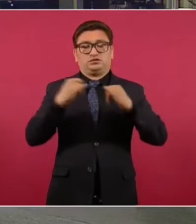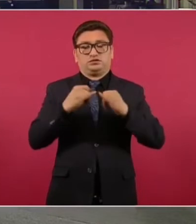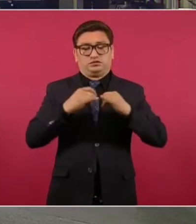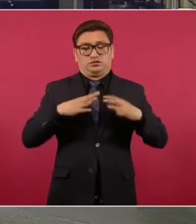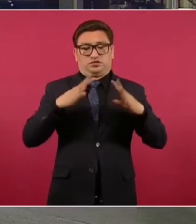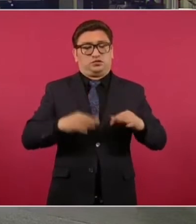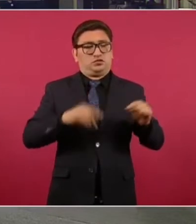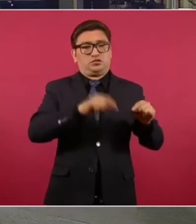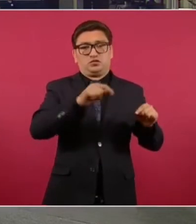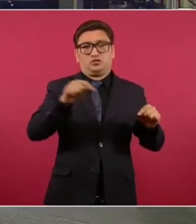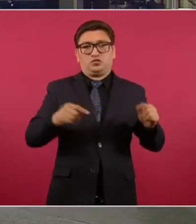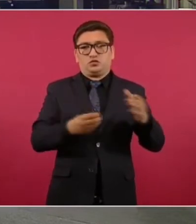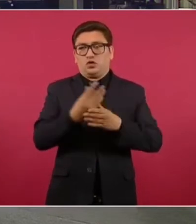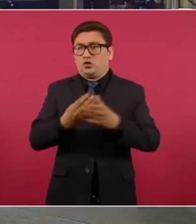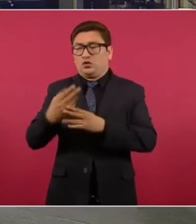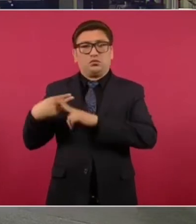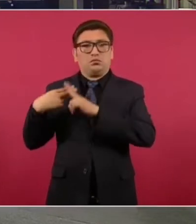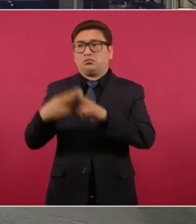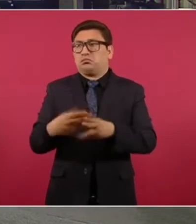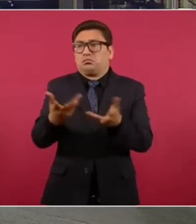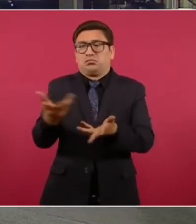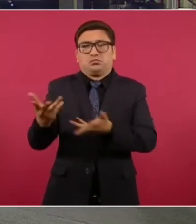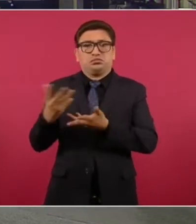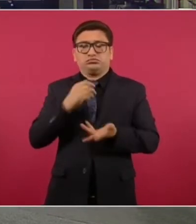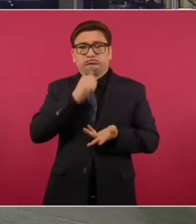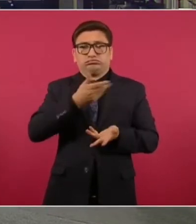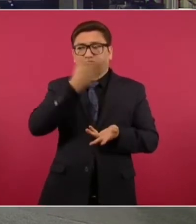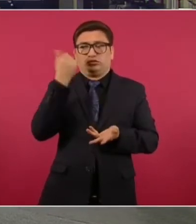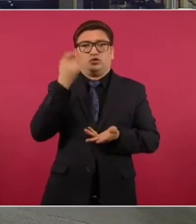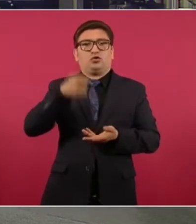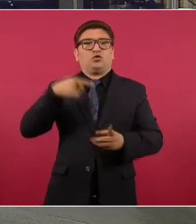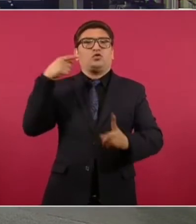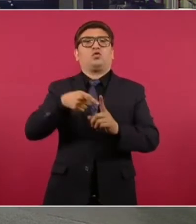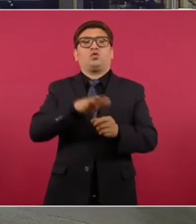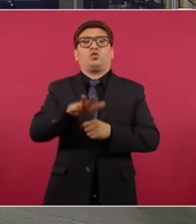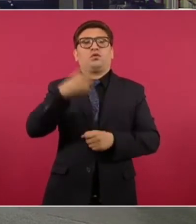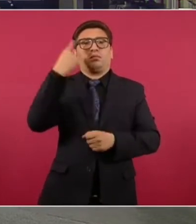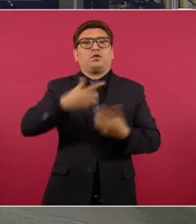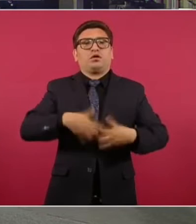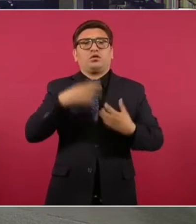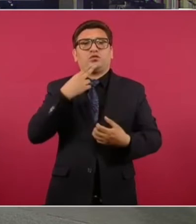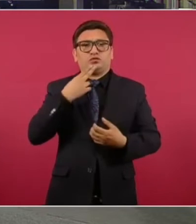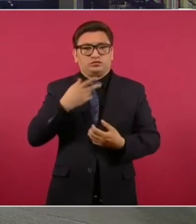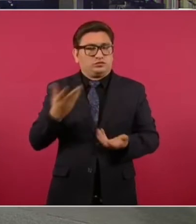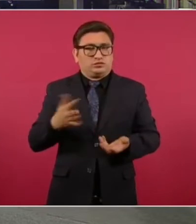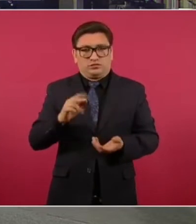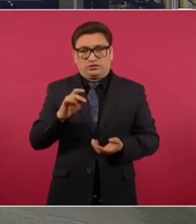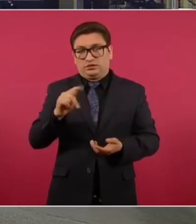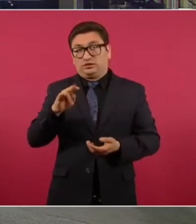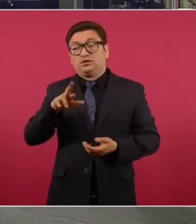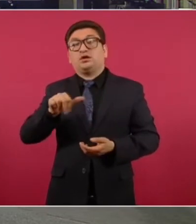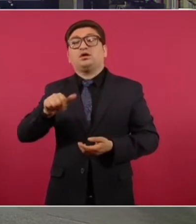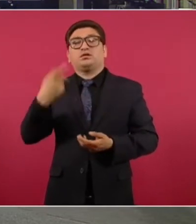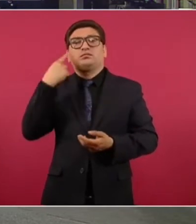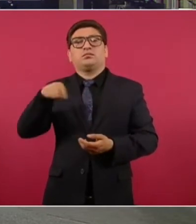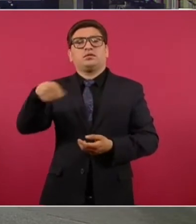instituciones de las cuales hasta el momento ignoramos cuál realmente es su función, como FEBIMTRA, que no vemos realmente